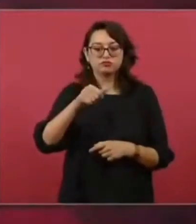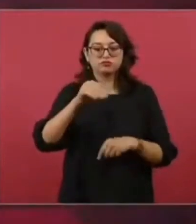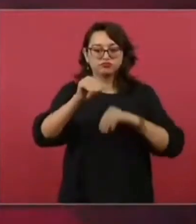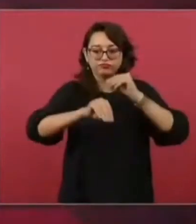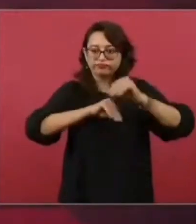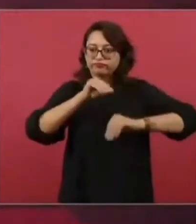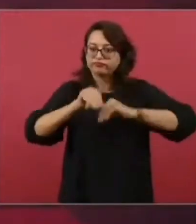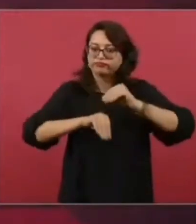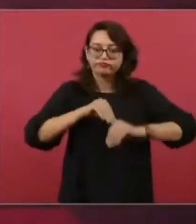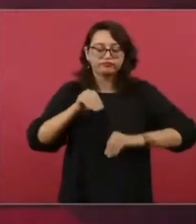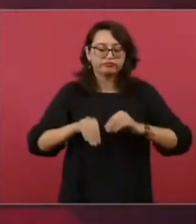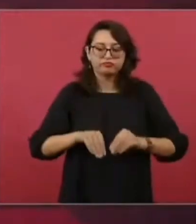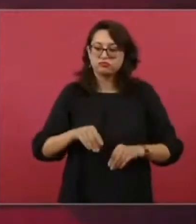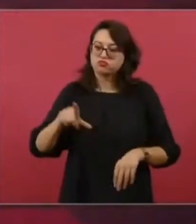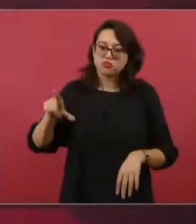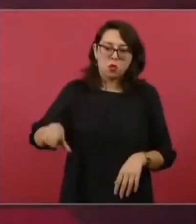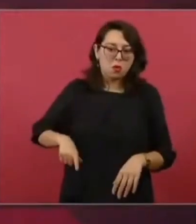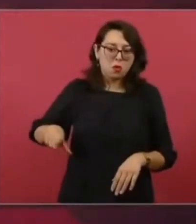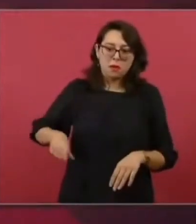para golpear